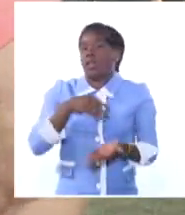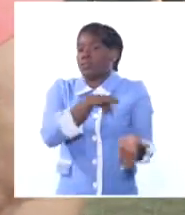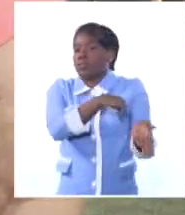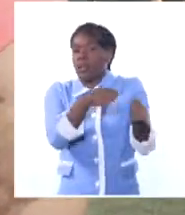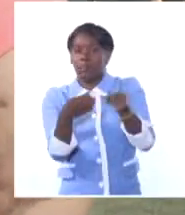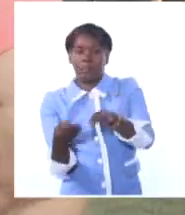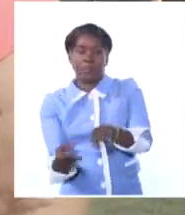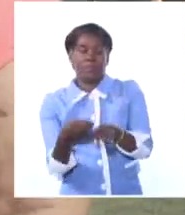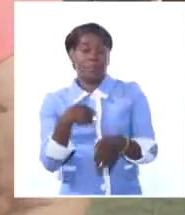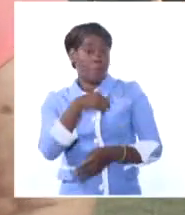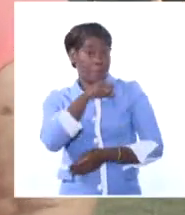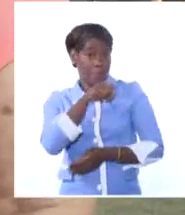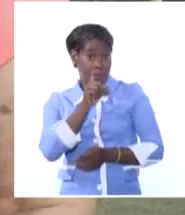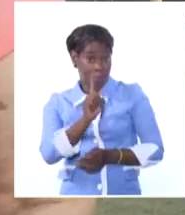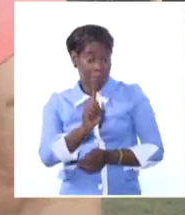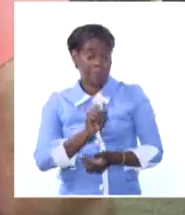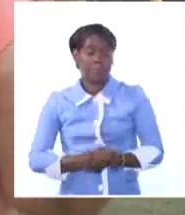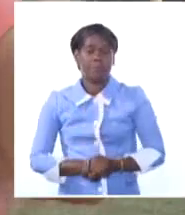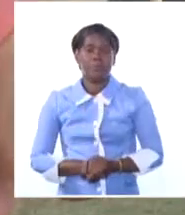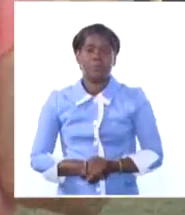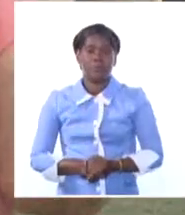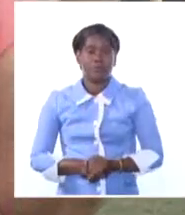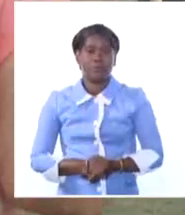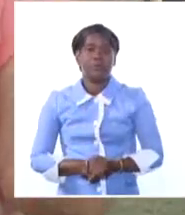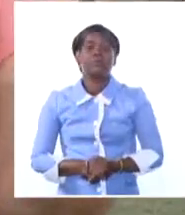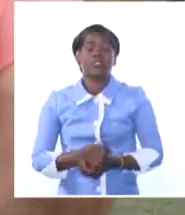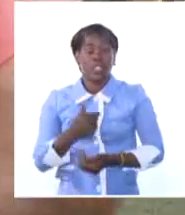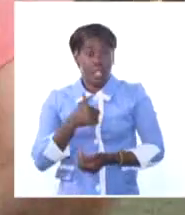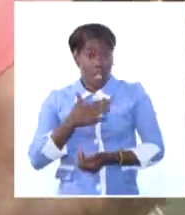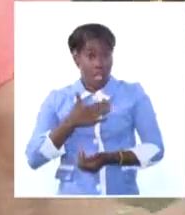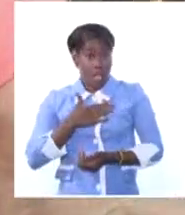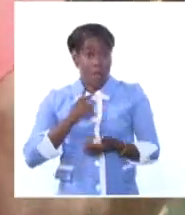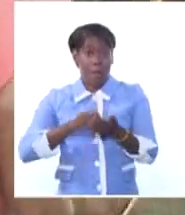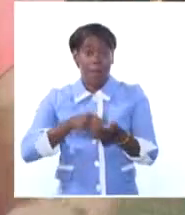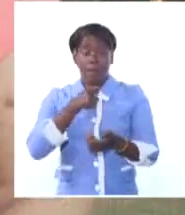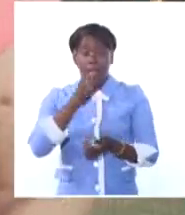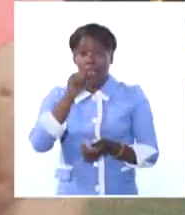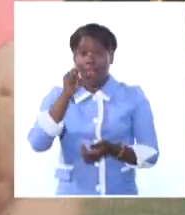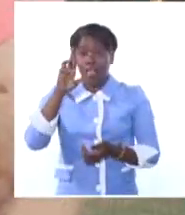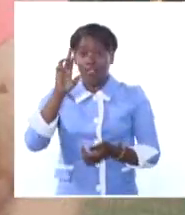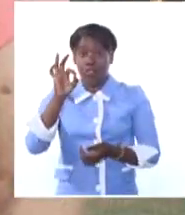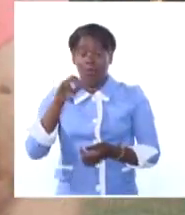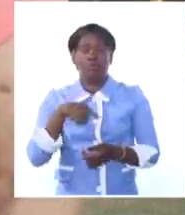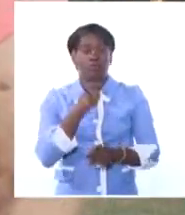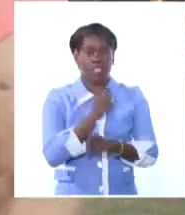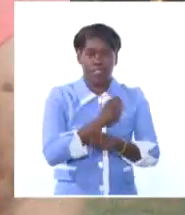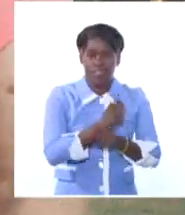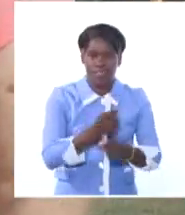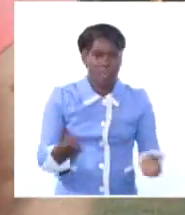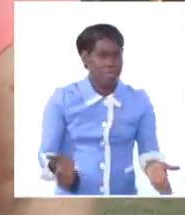muriera. Y él lo hacía de manera que ella sintiera eso.